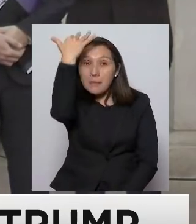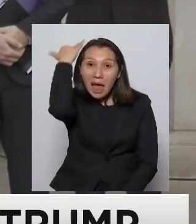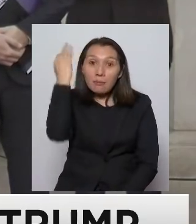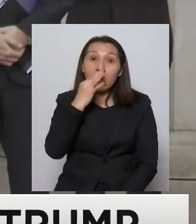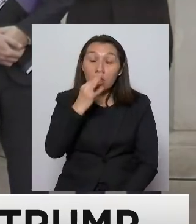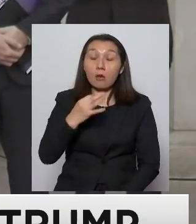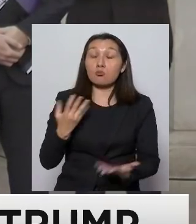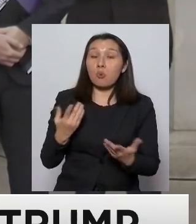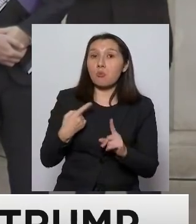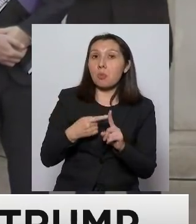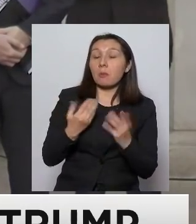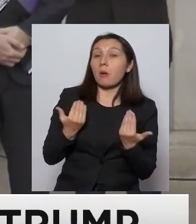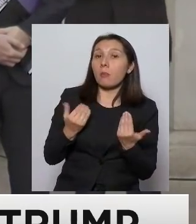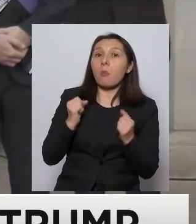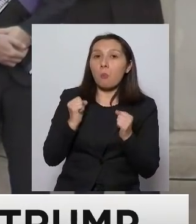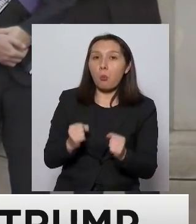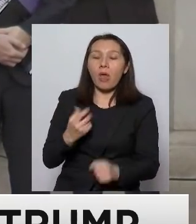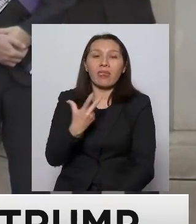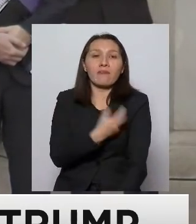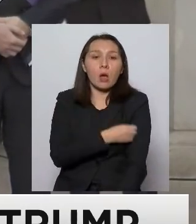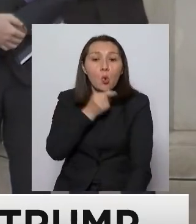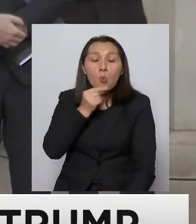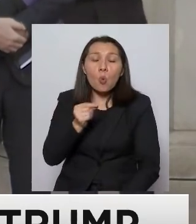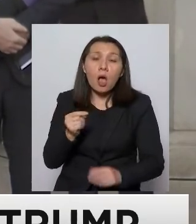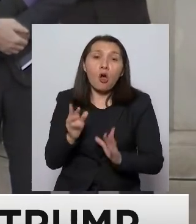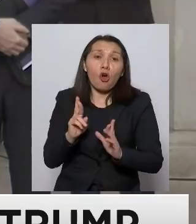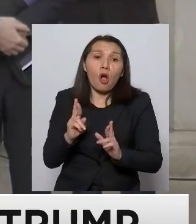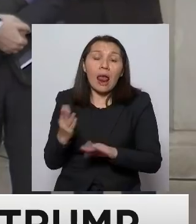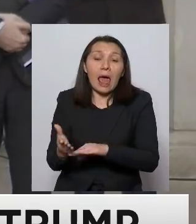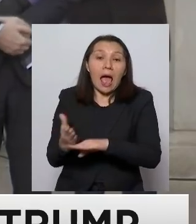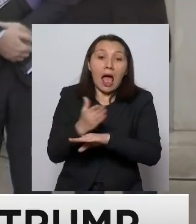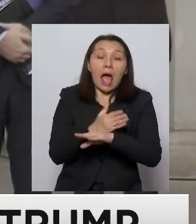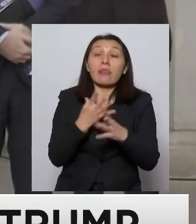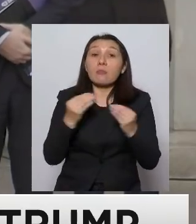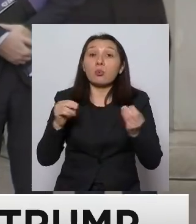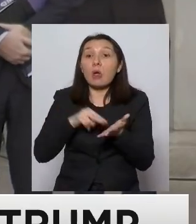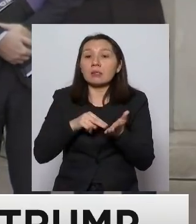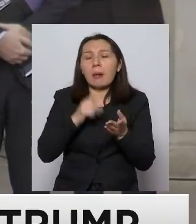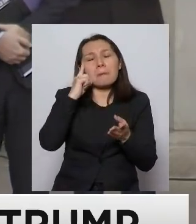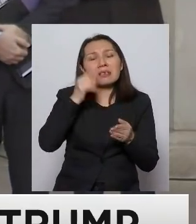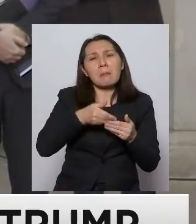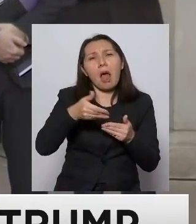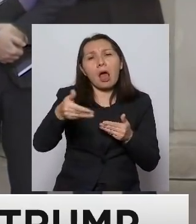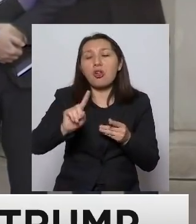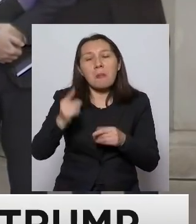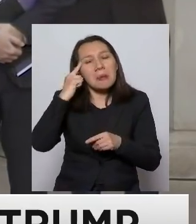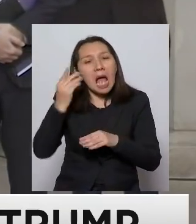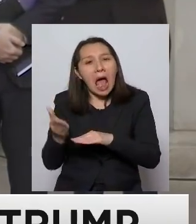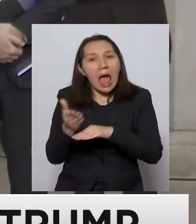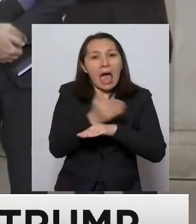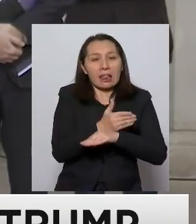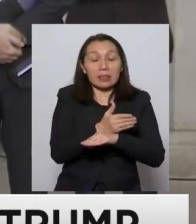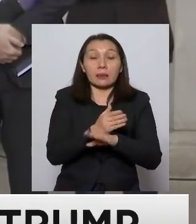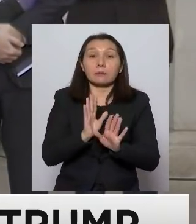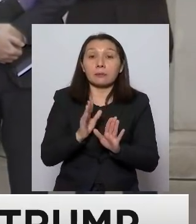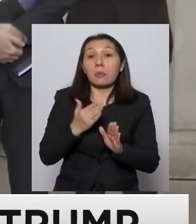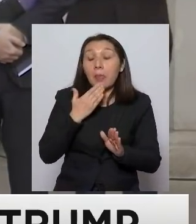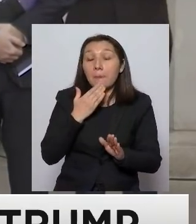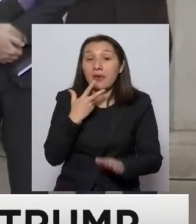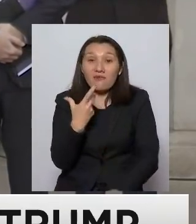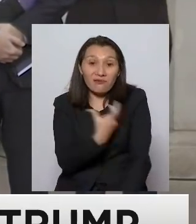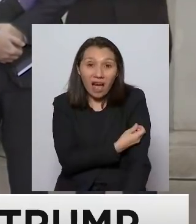ha dicho públicamente, que tal vez podamos tener una vacuna antes de lo que muchos esperaban. Y por otra parte, además de la